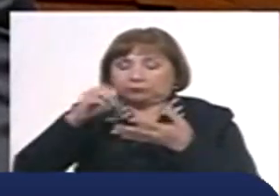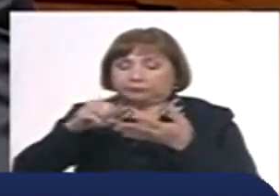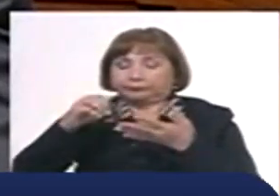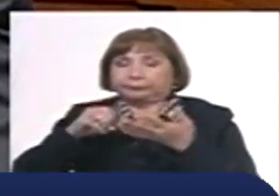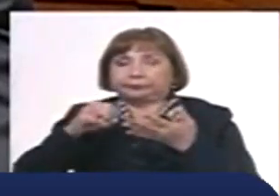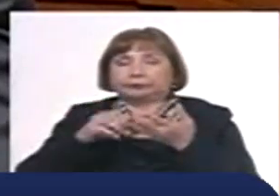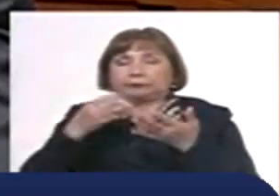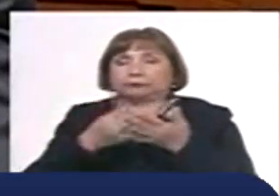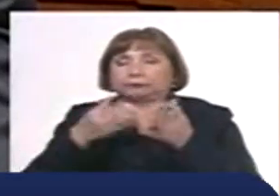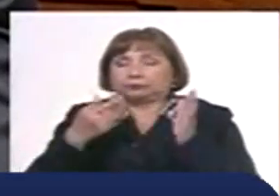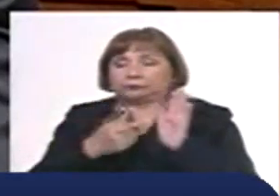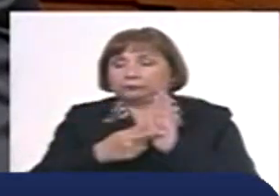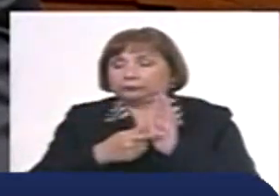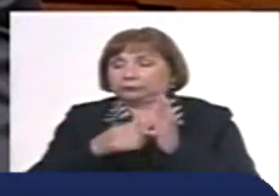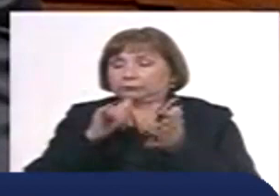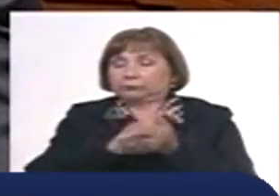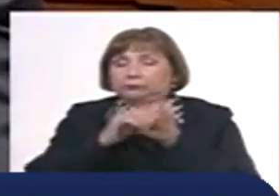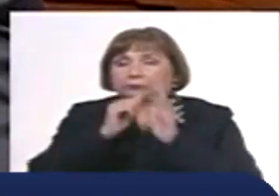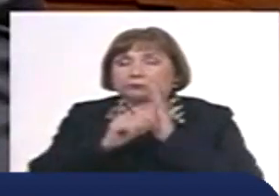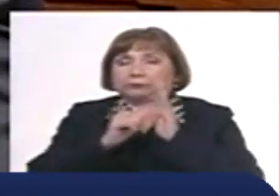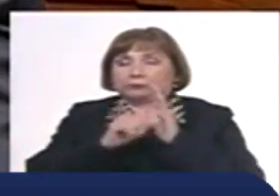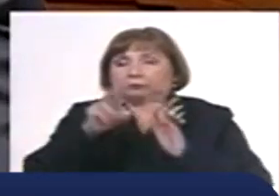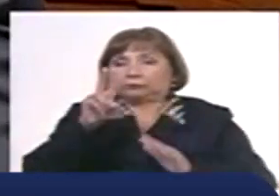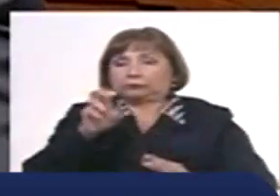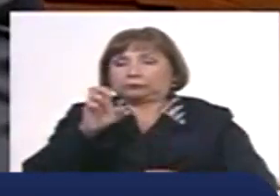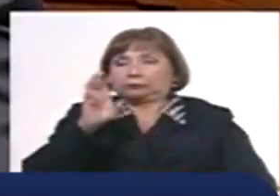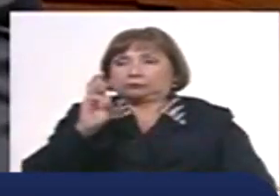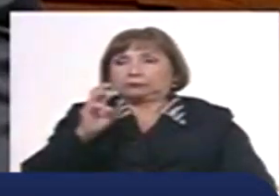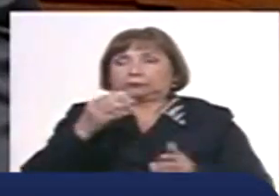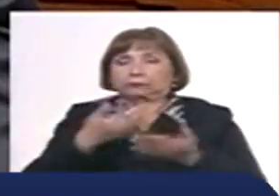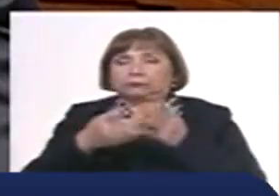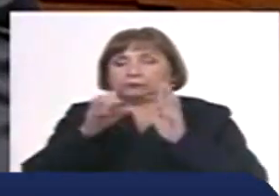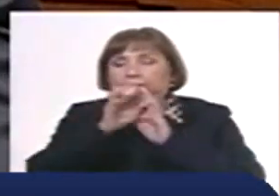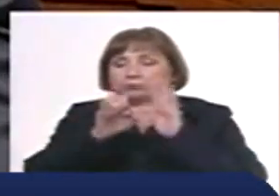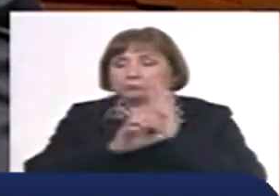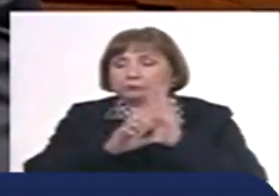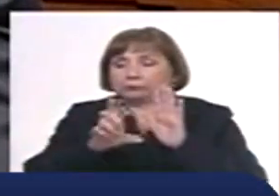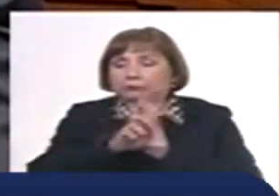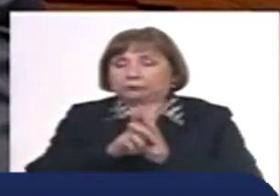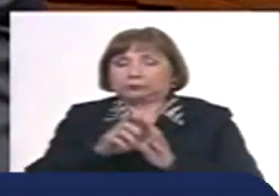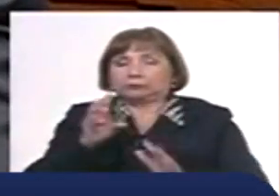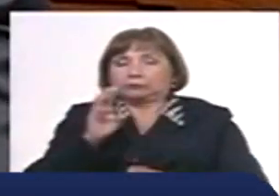el procedimiento señalado en el artículo 206 de la Constitución.